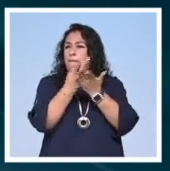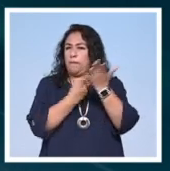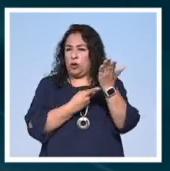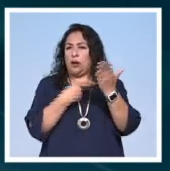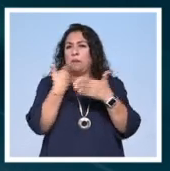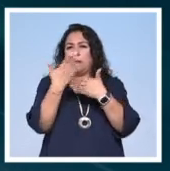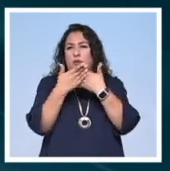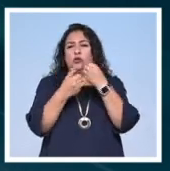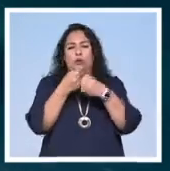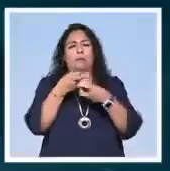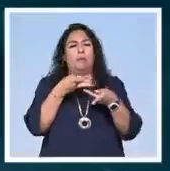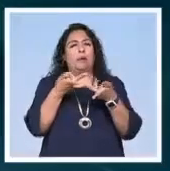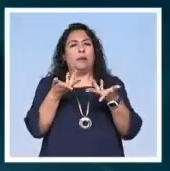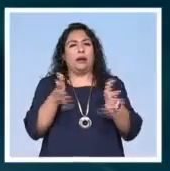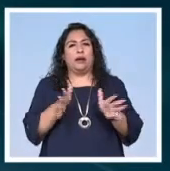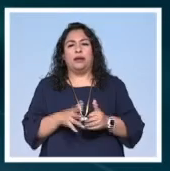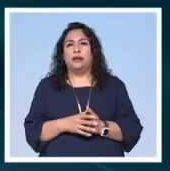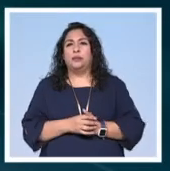próximo